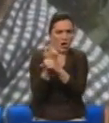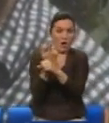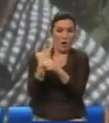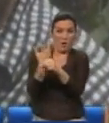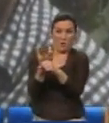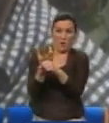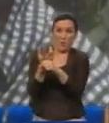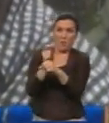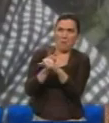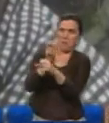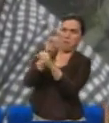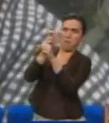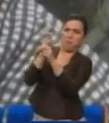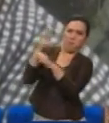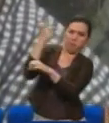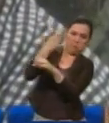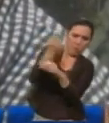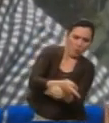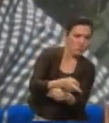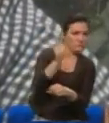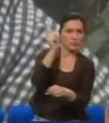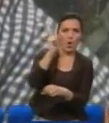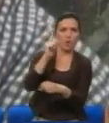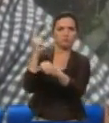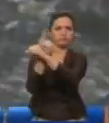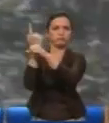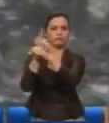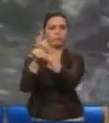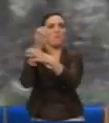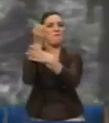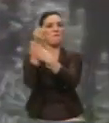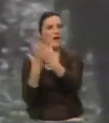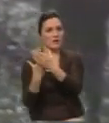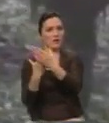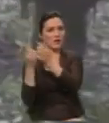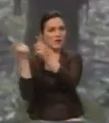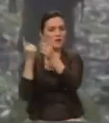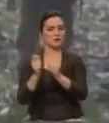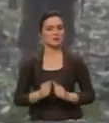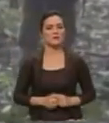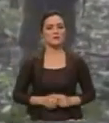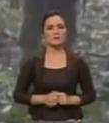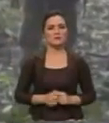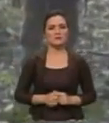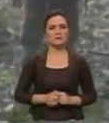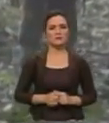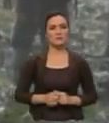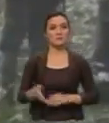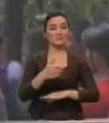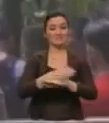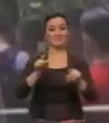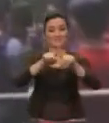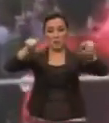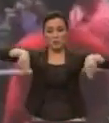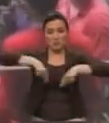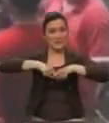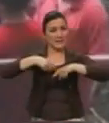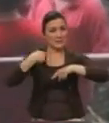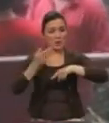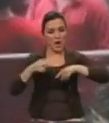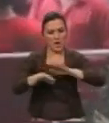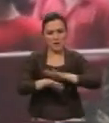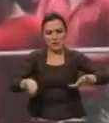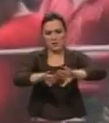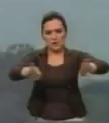donde se cumplirá con todos los procedimientos establecidos. Para el rescate de los cadáveres se improvisó un helipuerto en medio de la montaña, desde donde